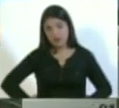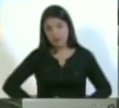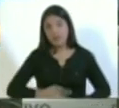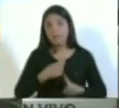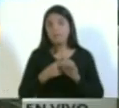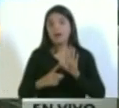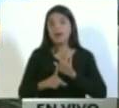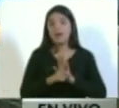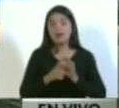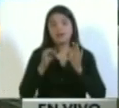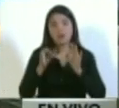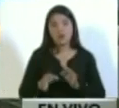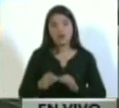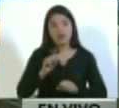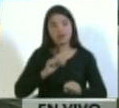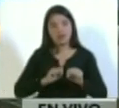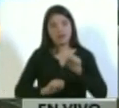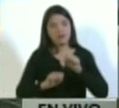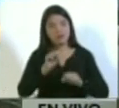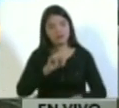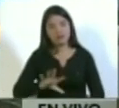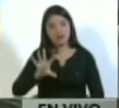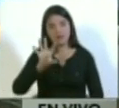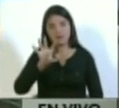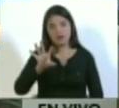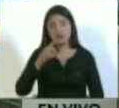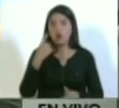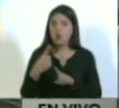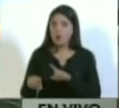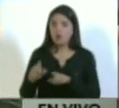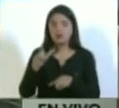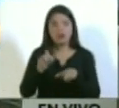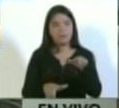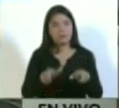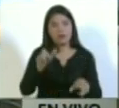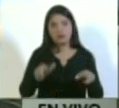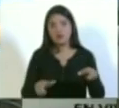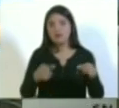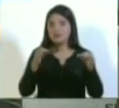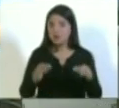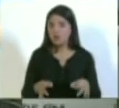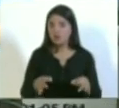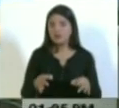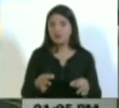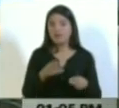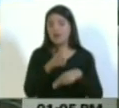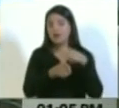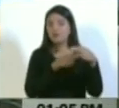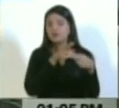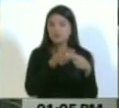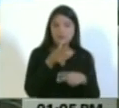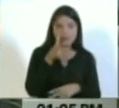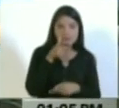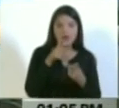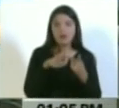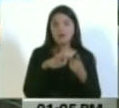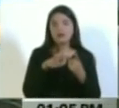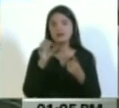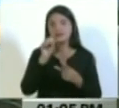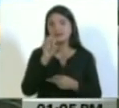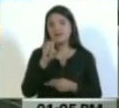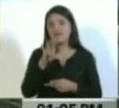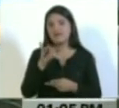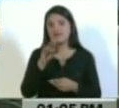Ley de Seguridad y Defensa de la Nación. Otras autoridades, seguridades aeroportuarias, SEBIN,